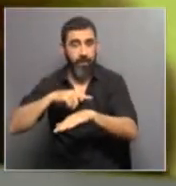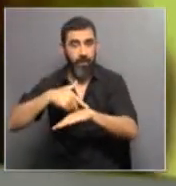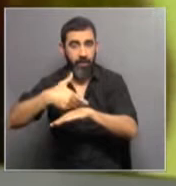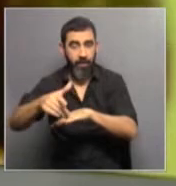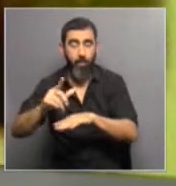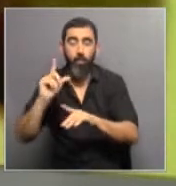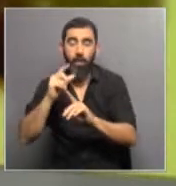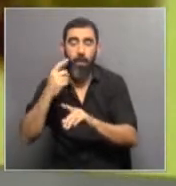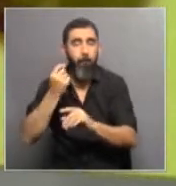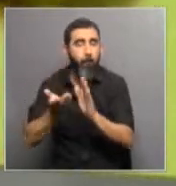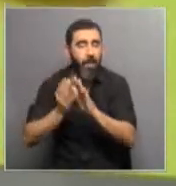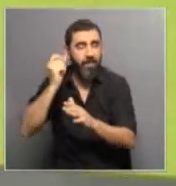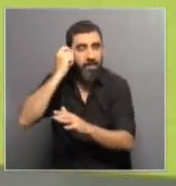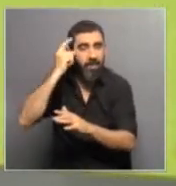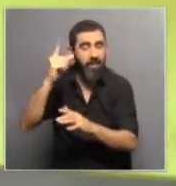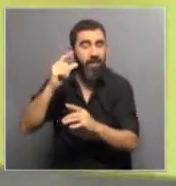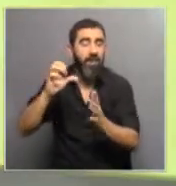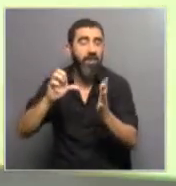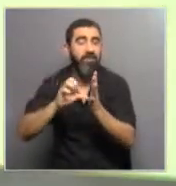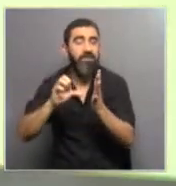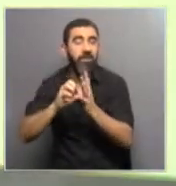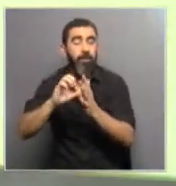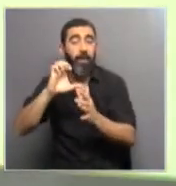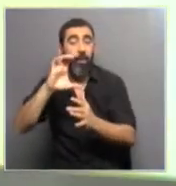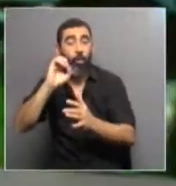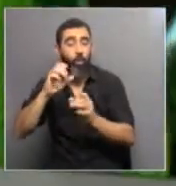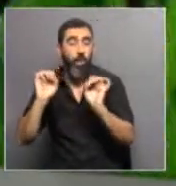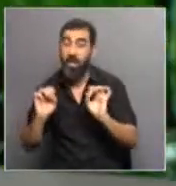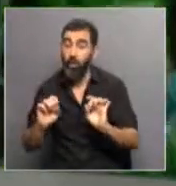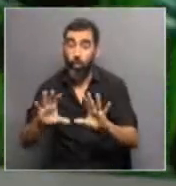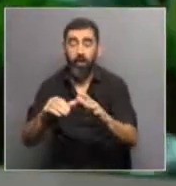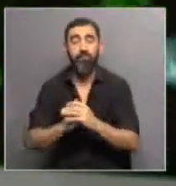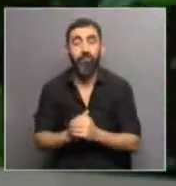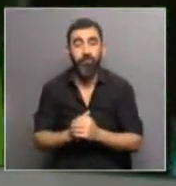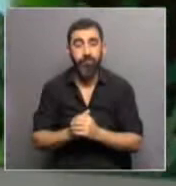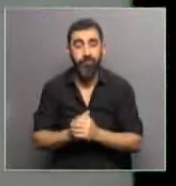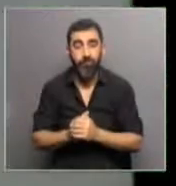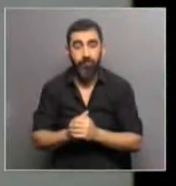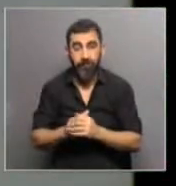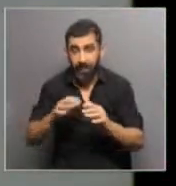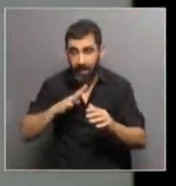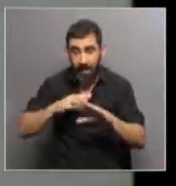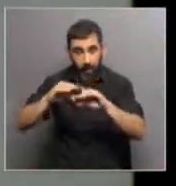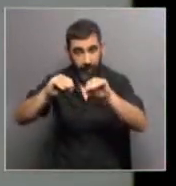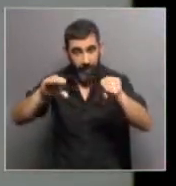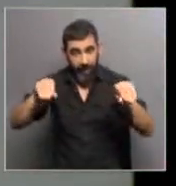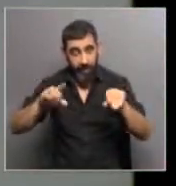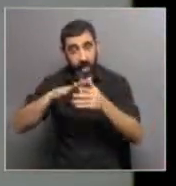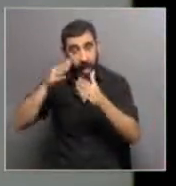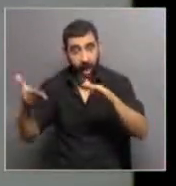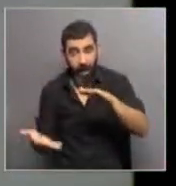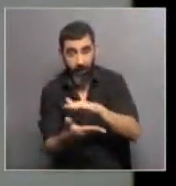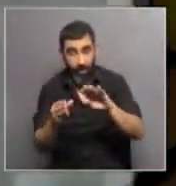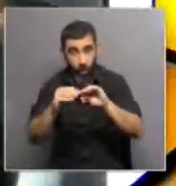más inteligente de las dinámicas ecosistémicas que se dan naturalmente. Conocer lo que está sobre la tierra, lo que está bajo la tierra y qué es